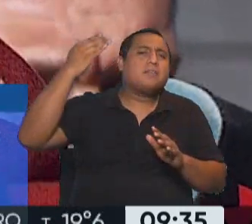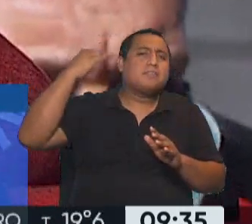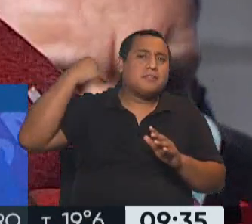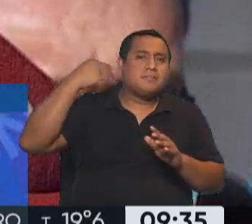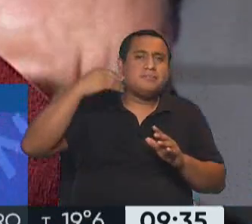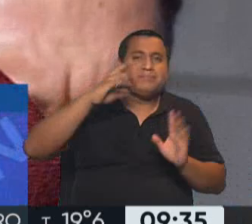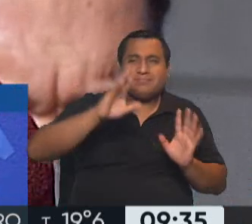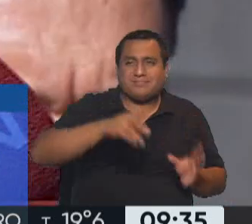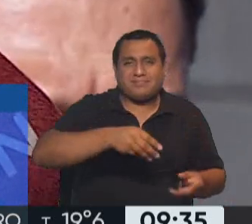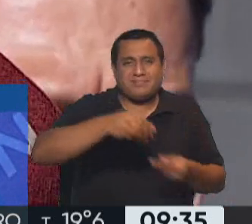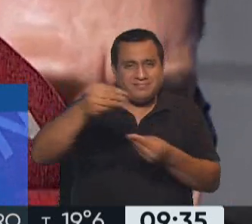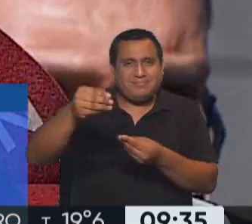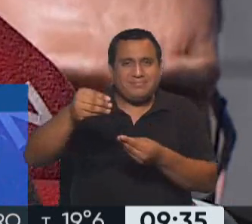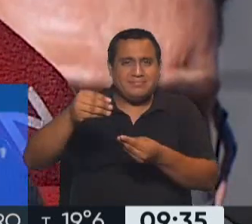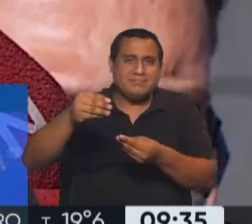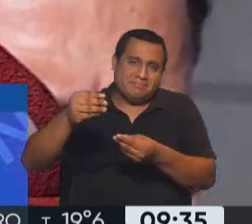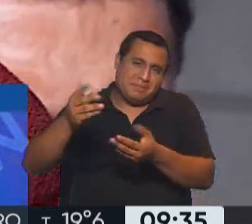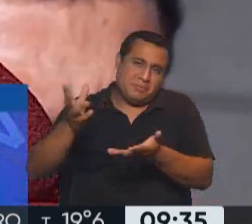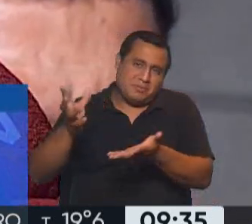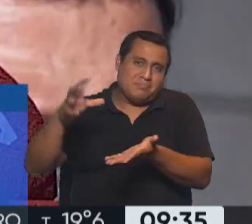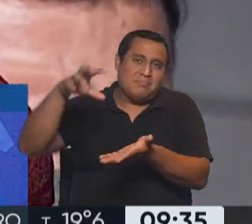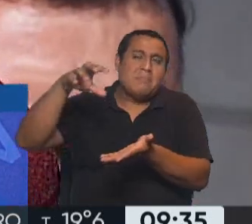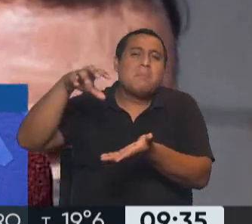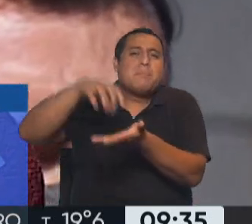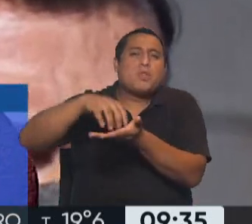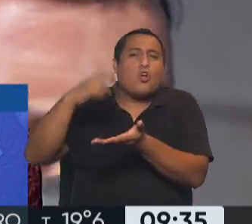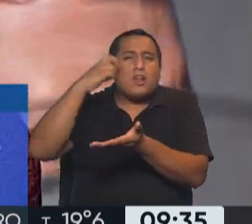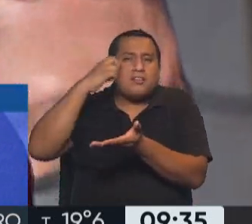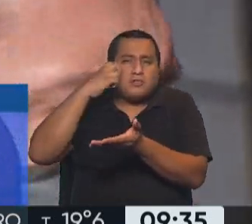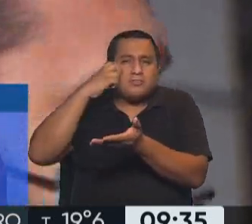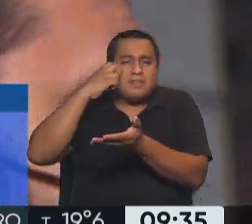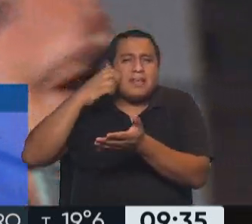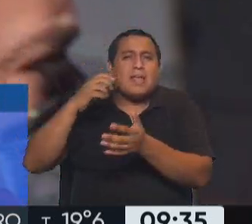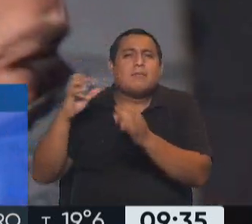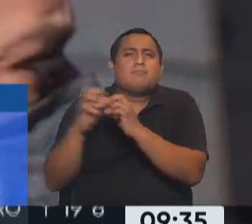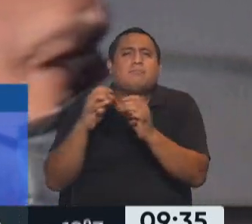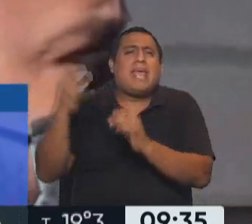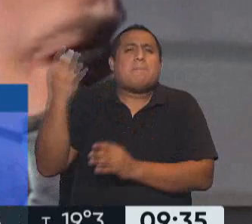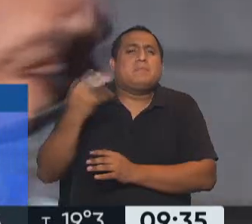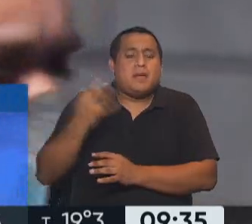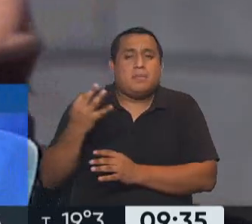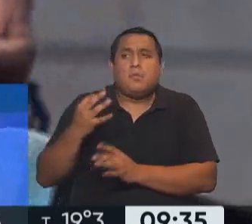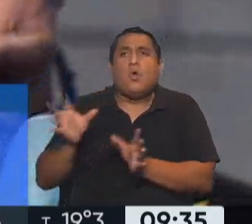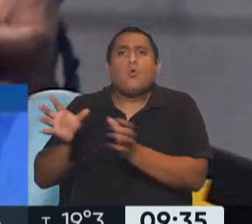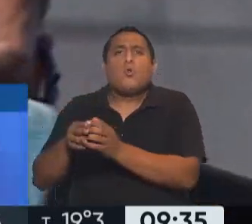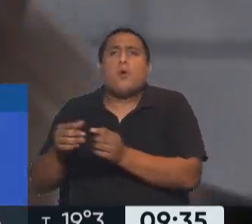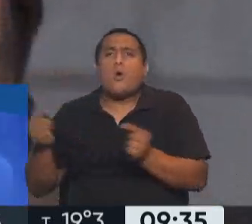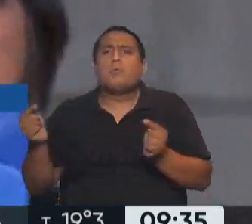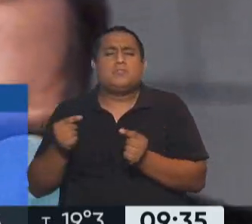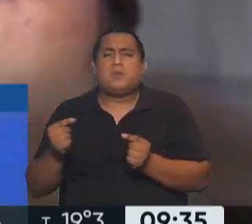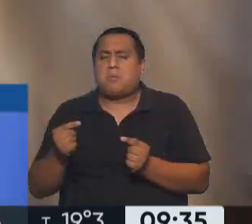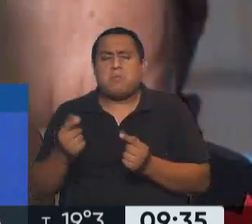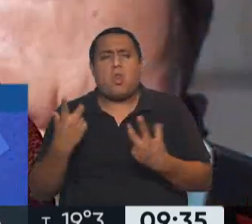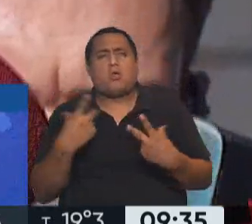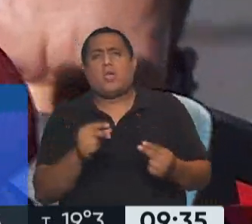las extraordinarias, que lamentablemente por alguna posición de la oposición no pudimos